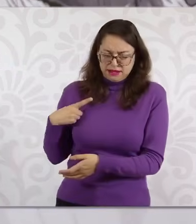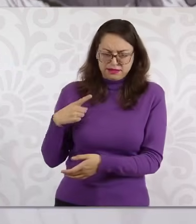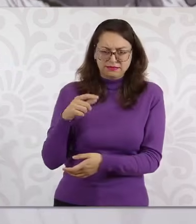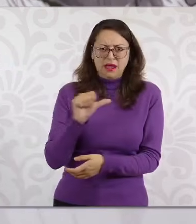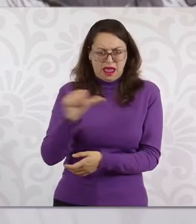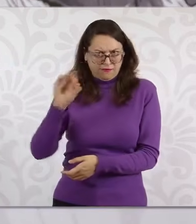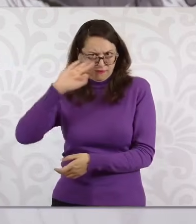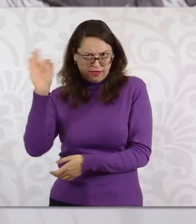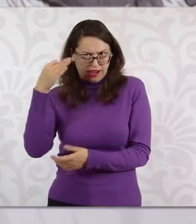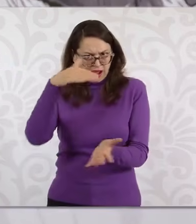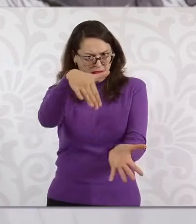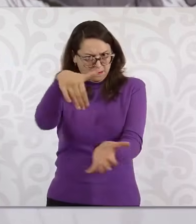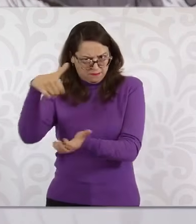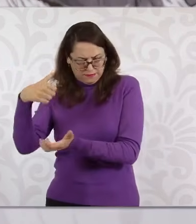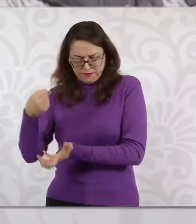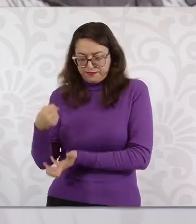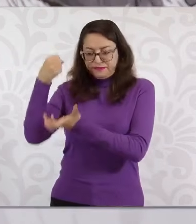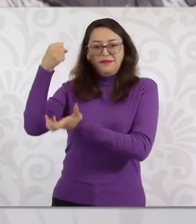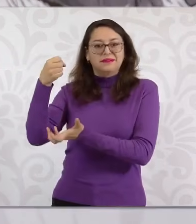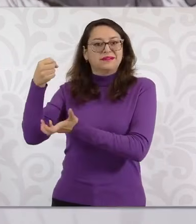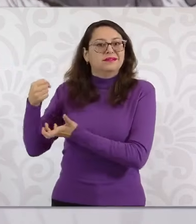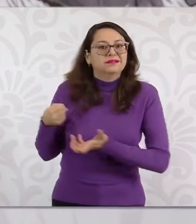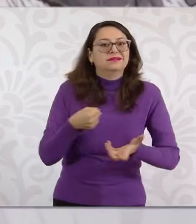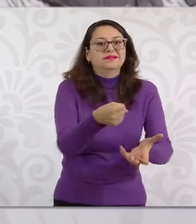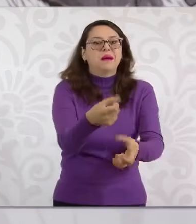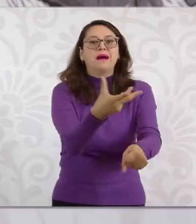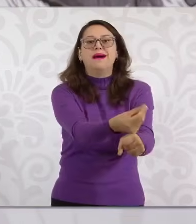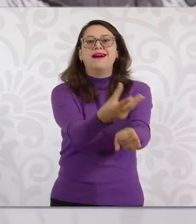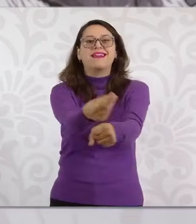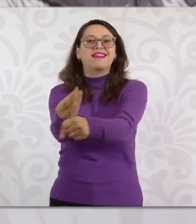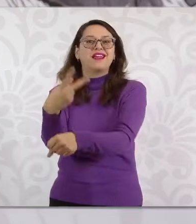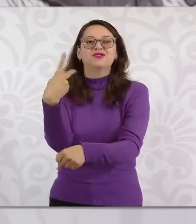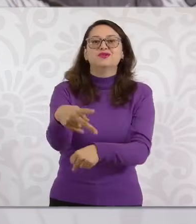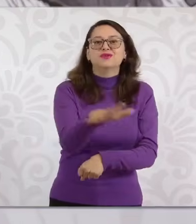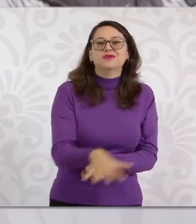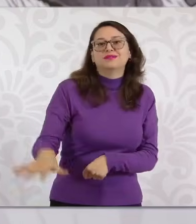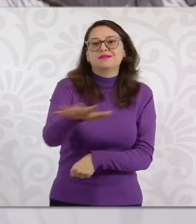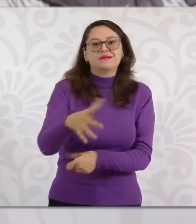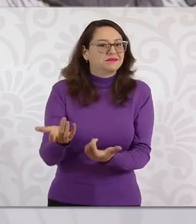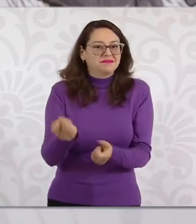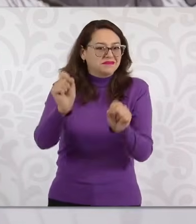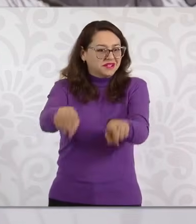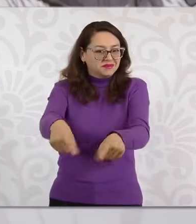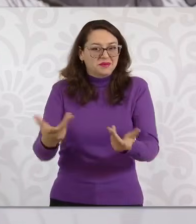decir, antes se le quedaba en el bolsillo a 10 personas.